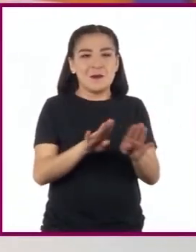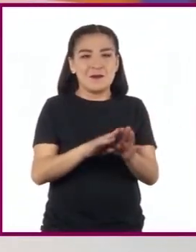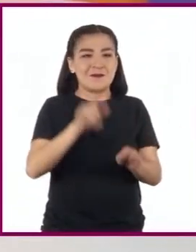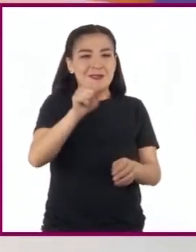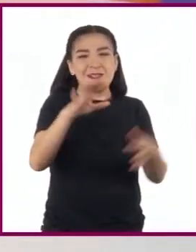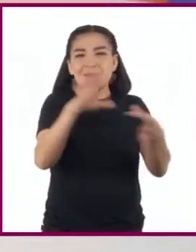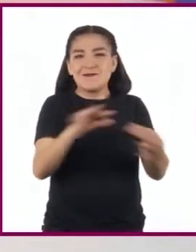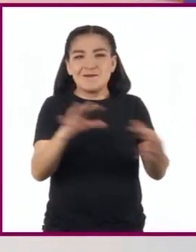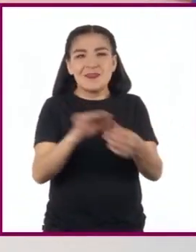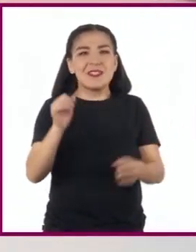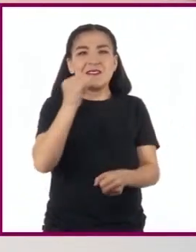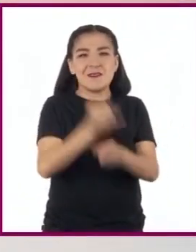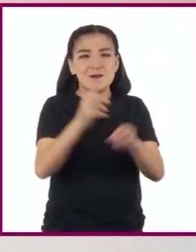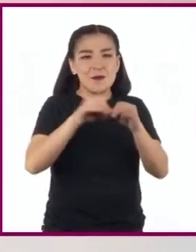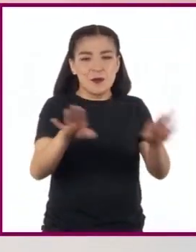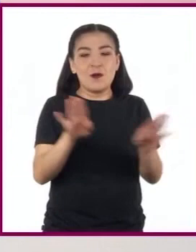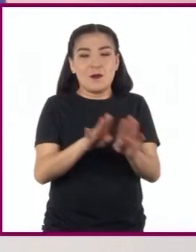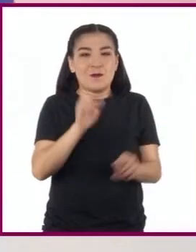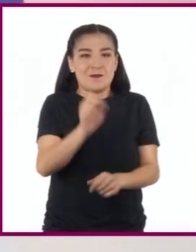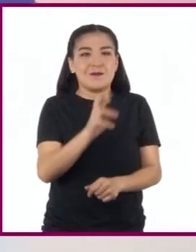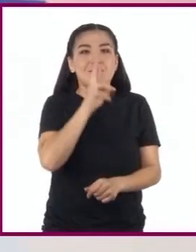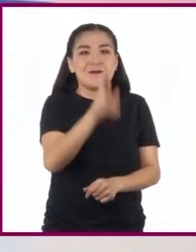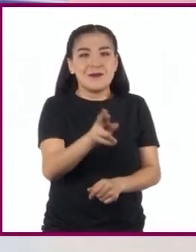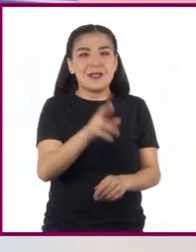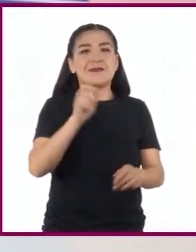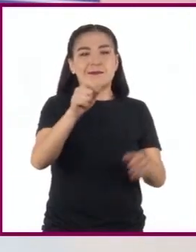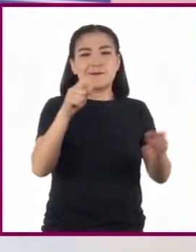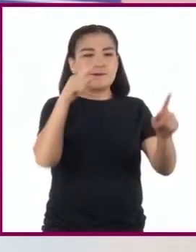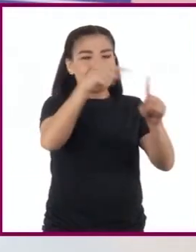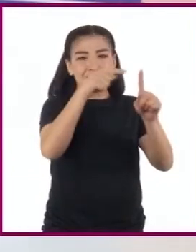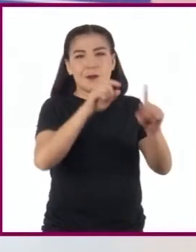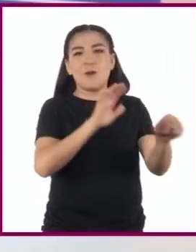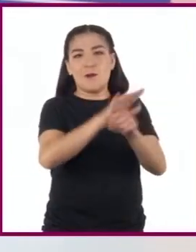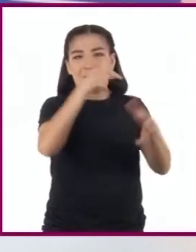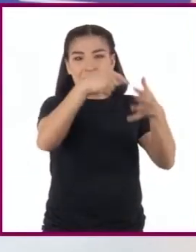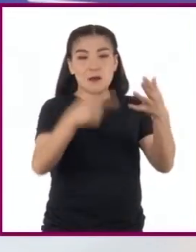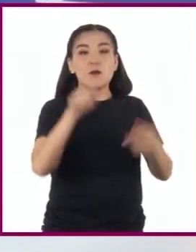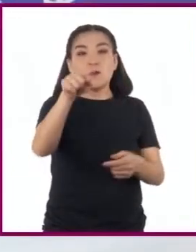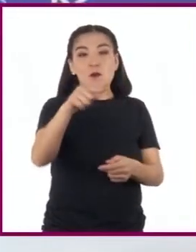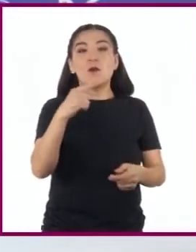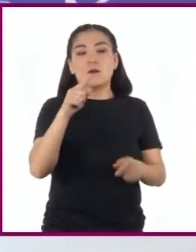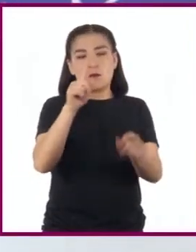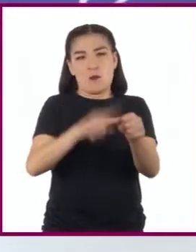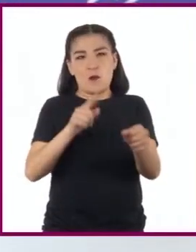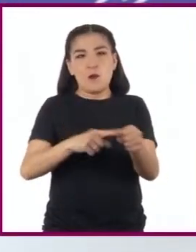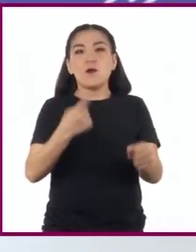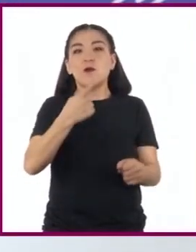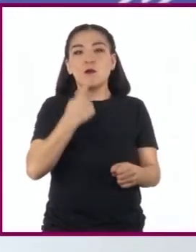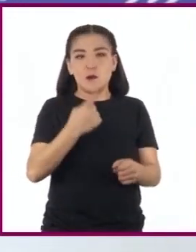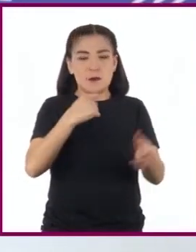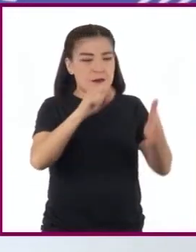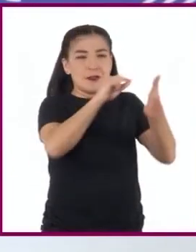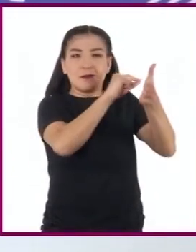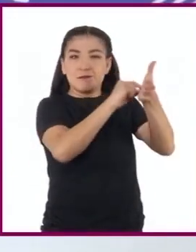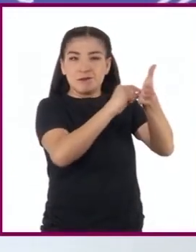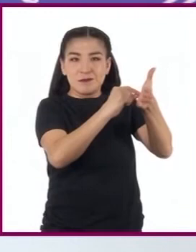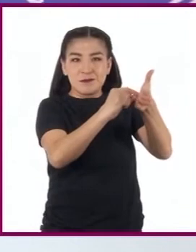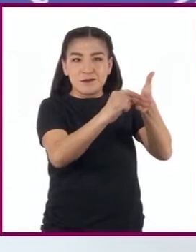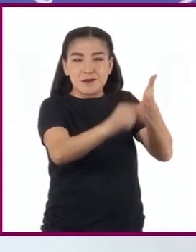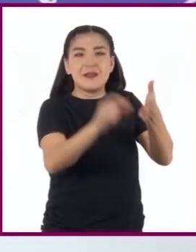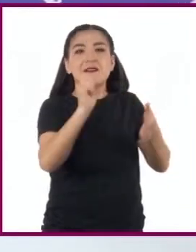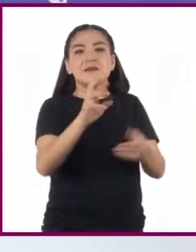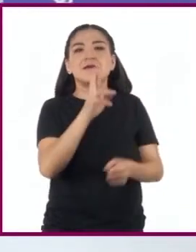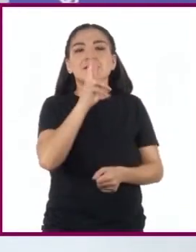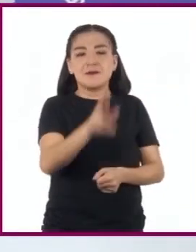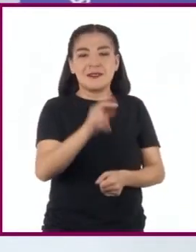encontraron los datos que las respondan y señalen lo siguiente. Subrayen con rojo la parte de la noticia que responde a